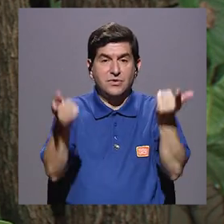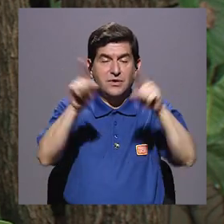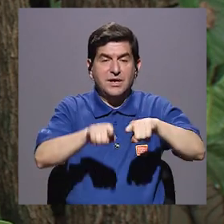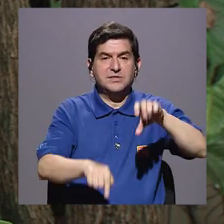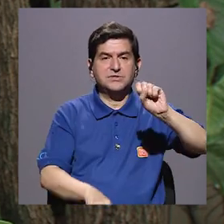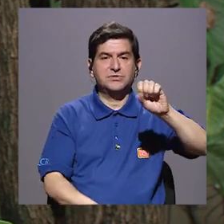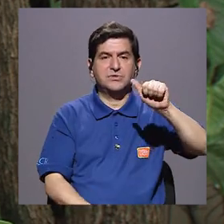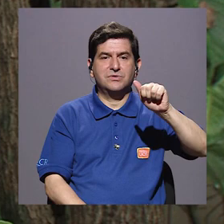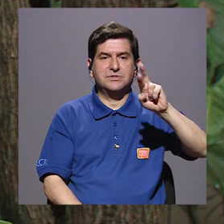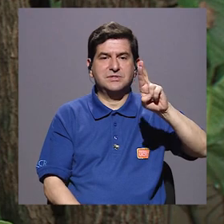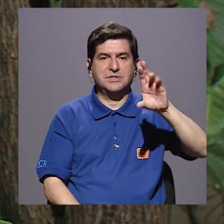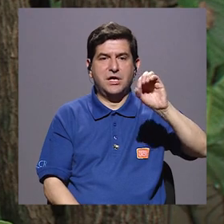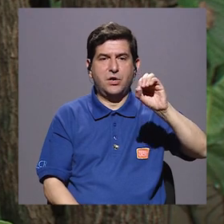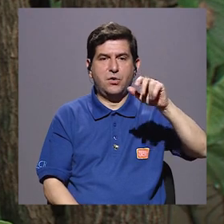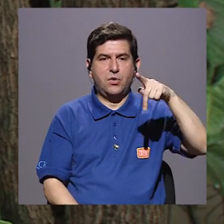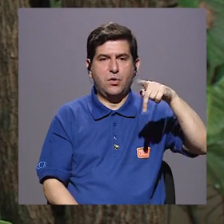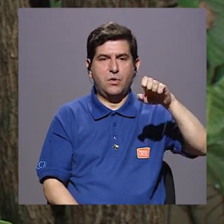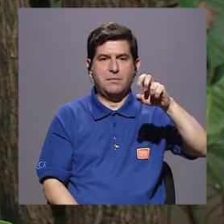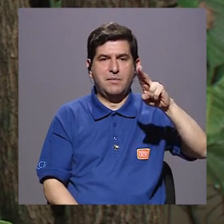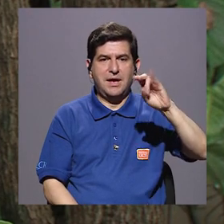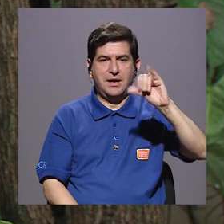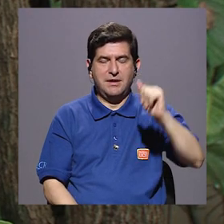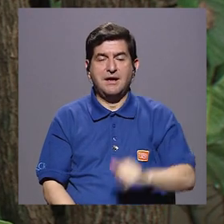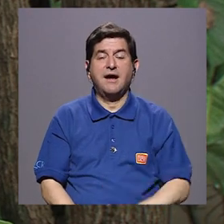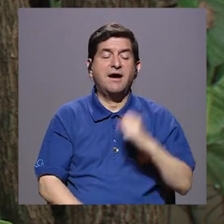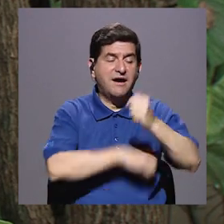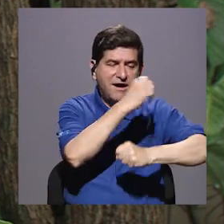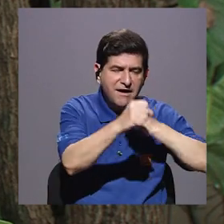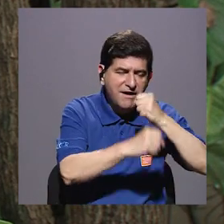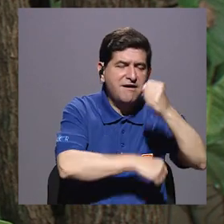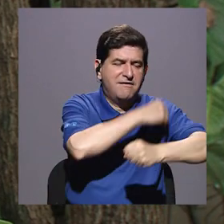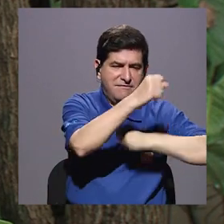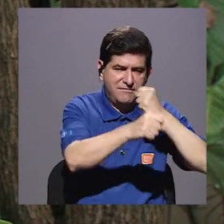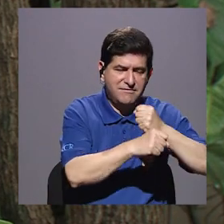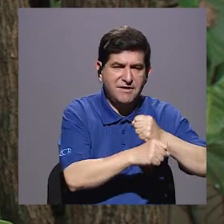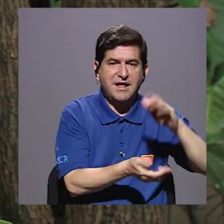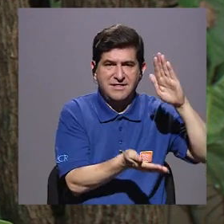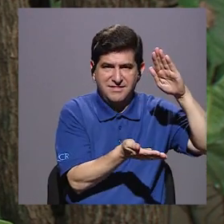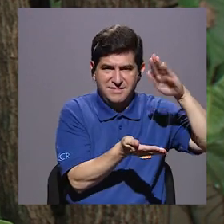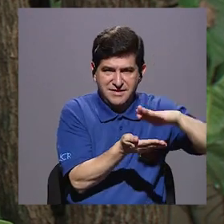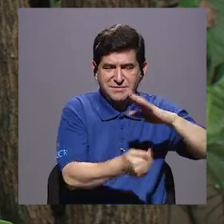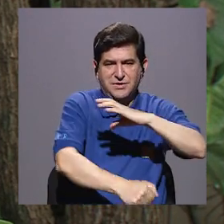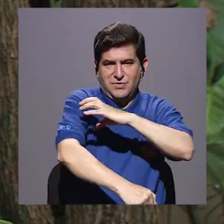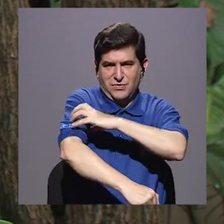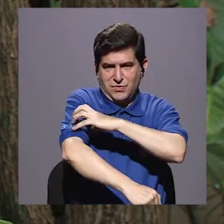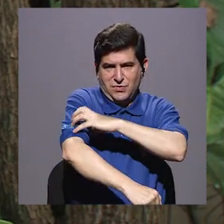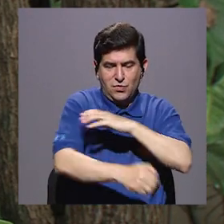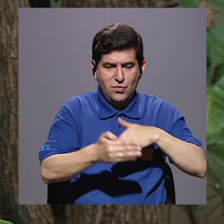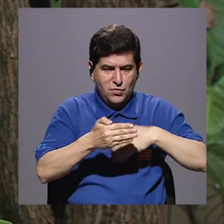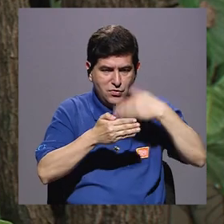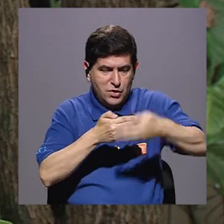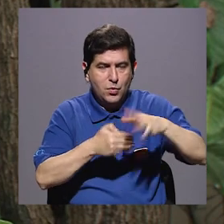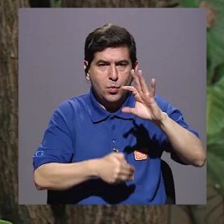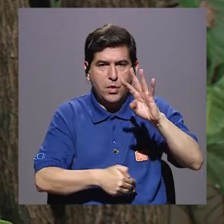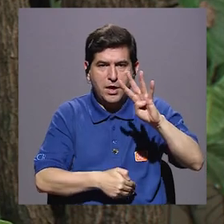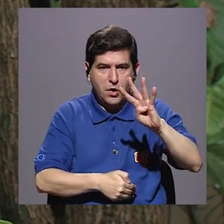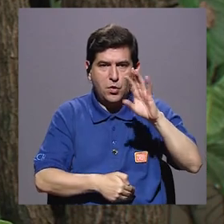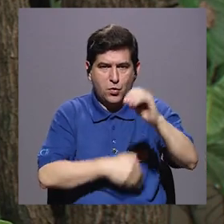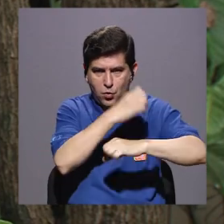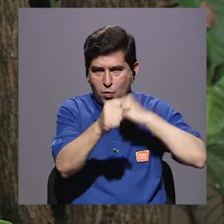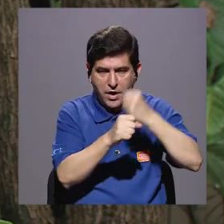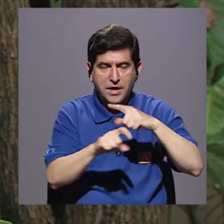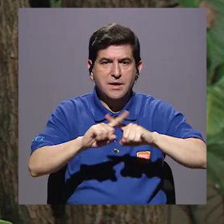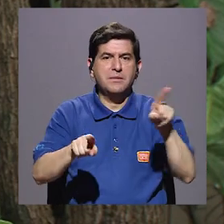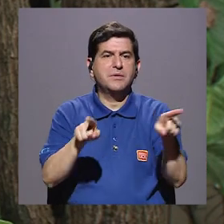como síndrome geriátrico, está la edad asociada porque nos va a disminuir un poco la masa muscular después de los 40 años,